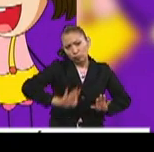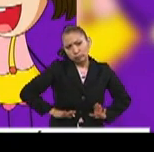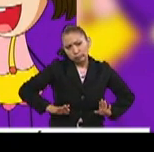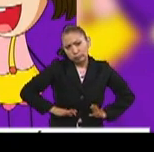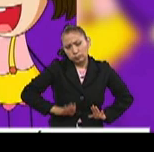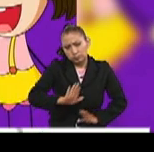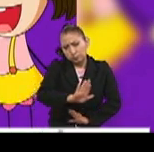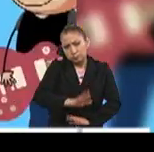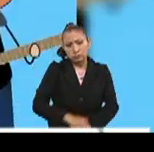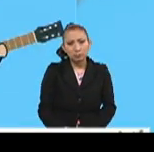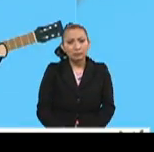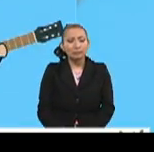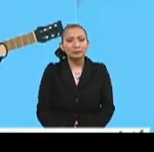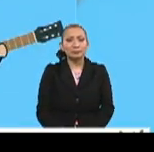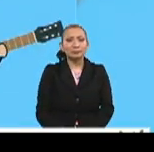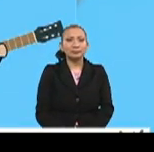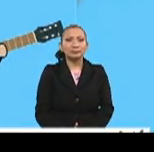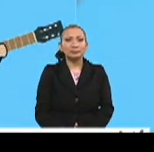ser.